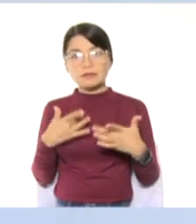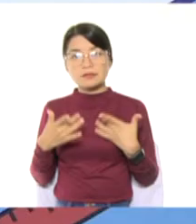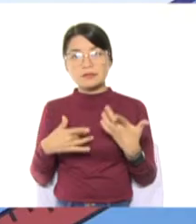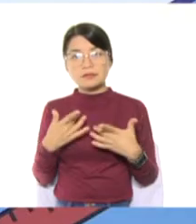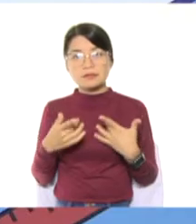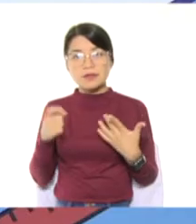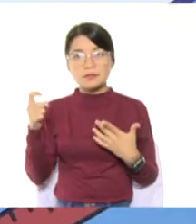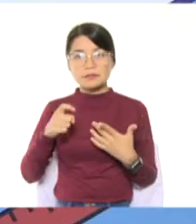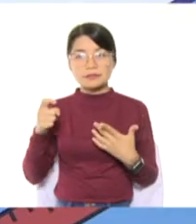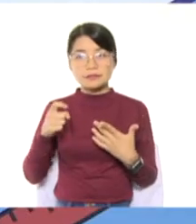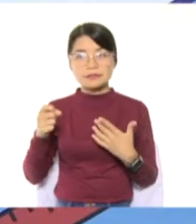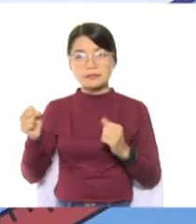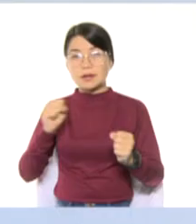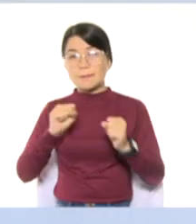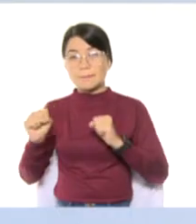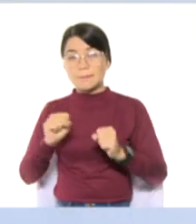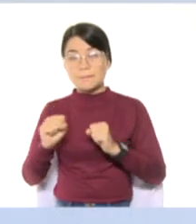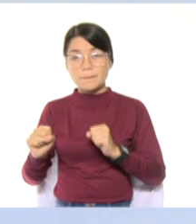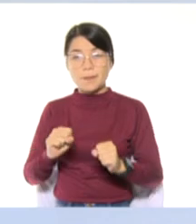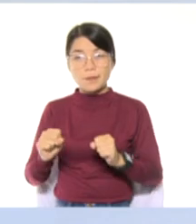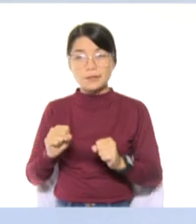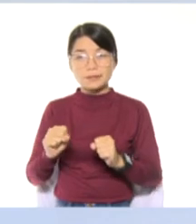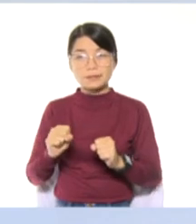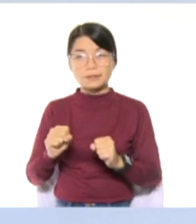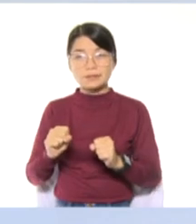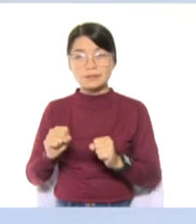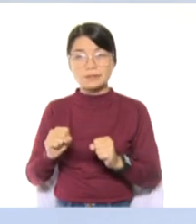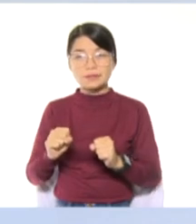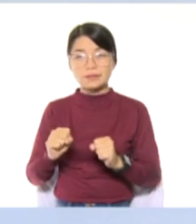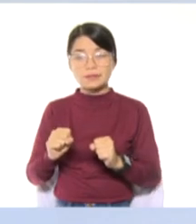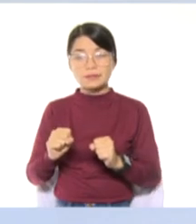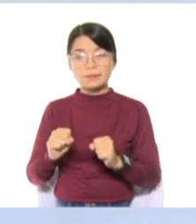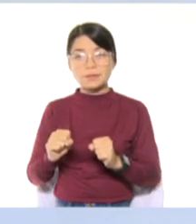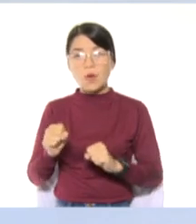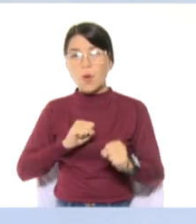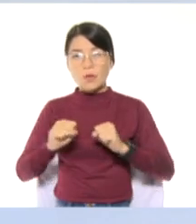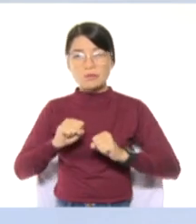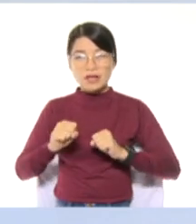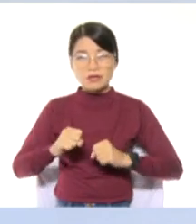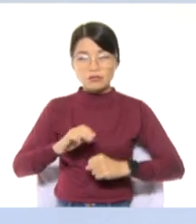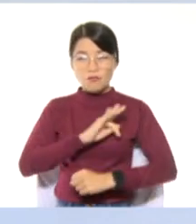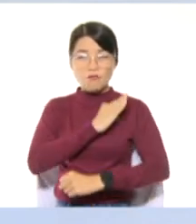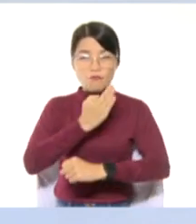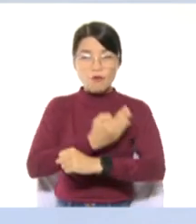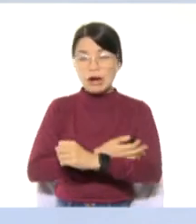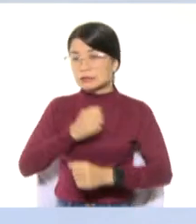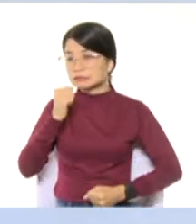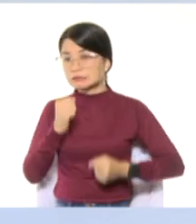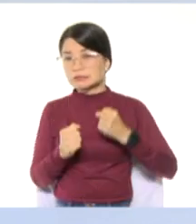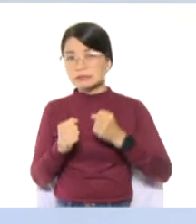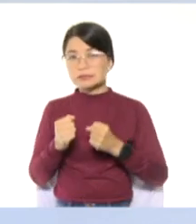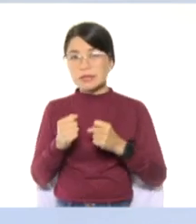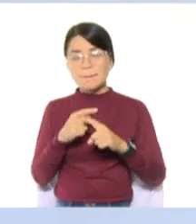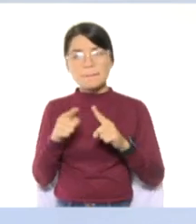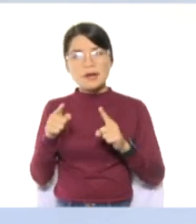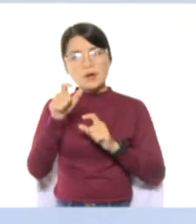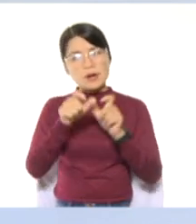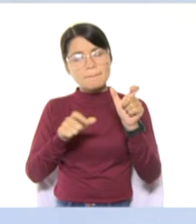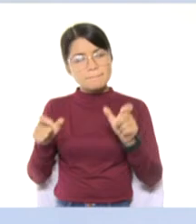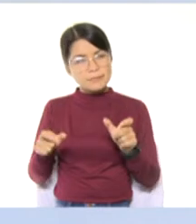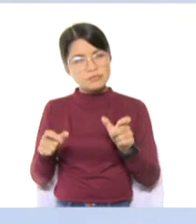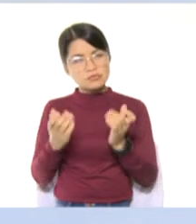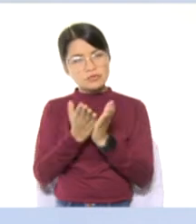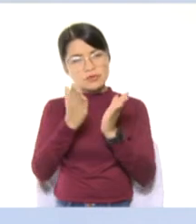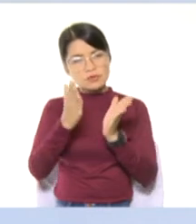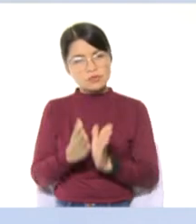muy exagerados. Eso quiere decir que la población con deficiencias con deficiencias visuales puede ser partícipe de las clases de